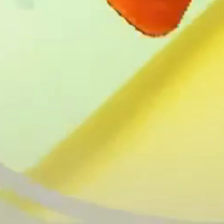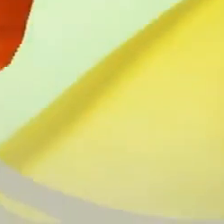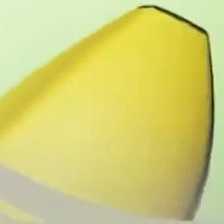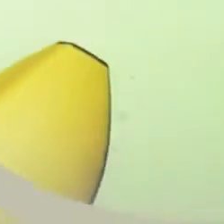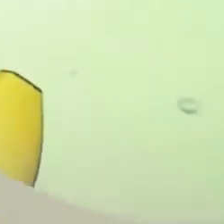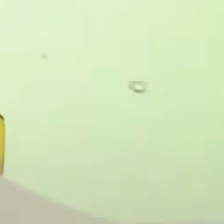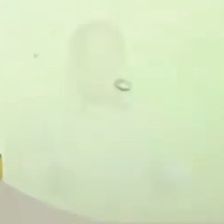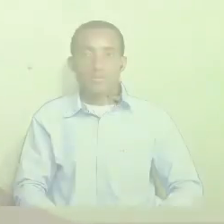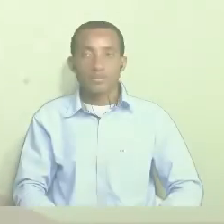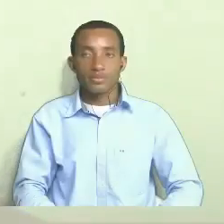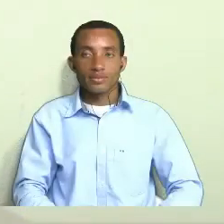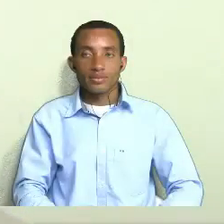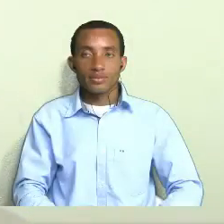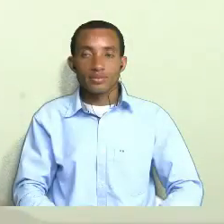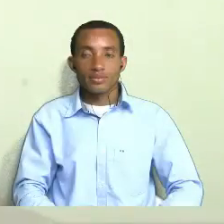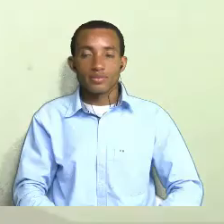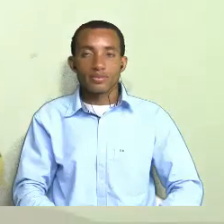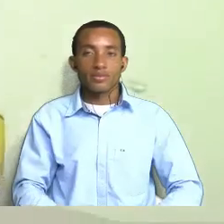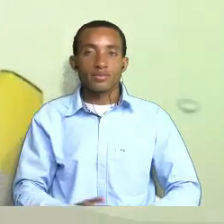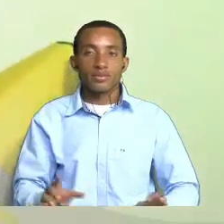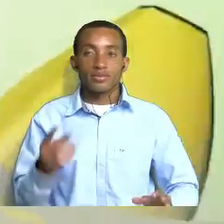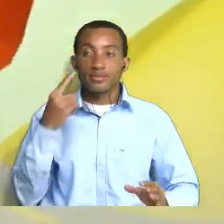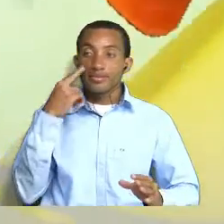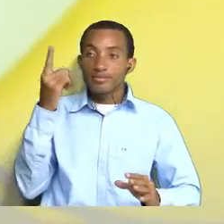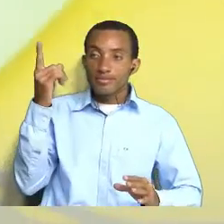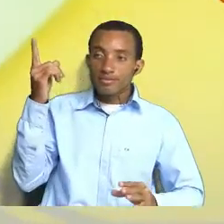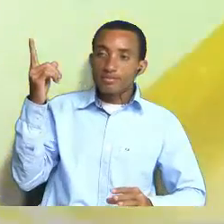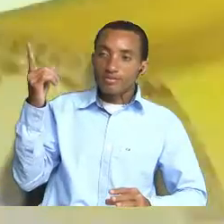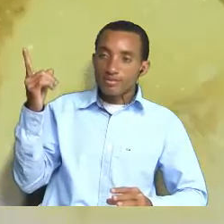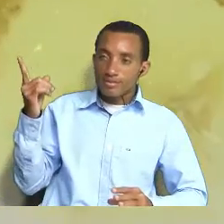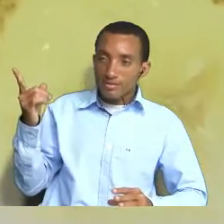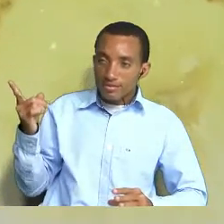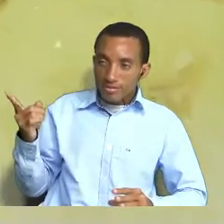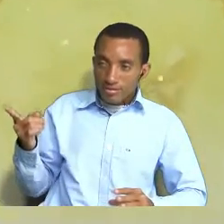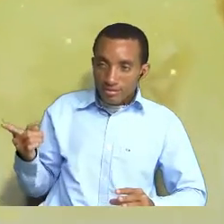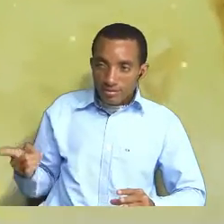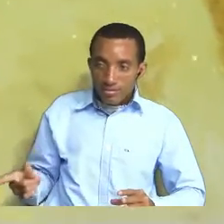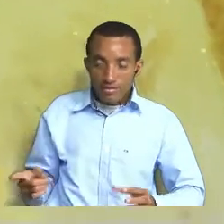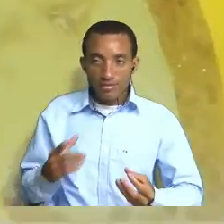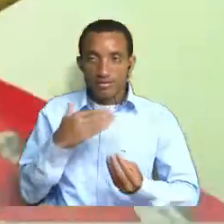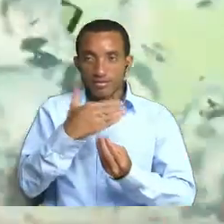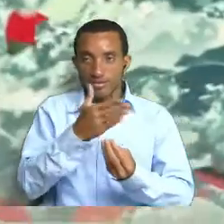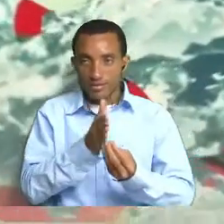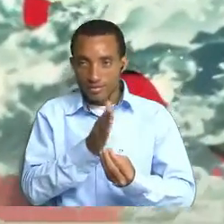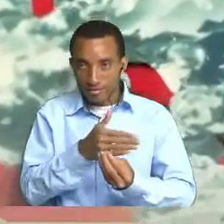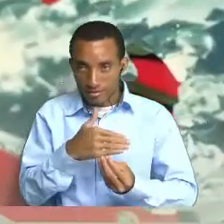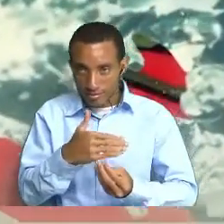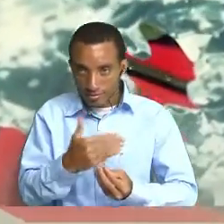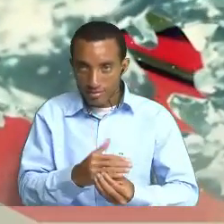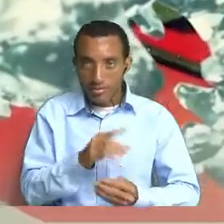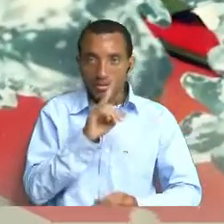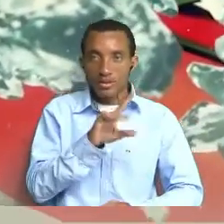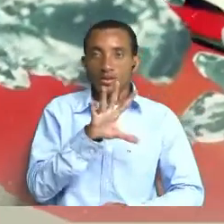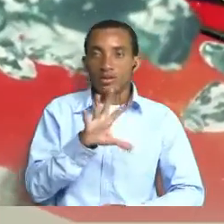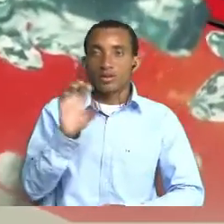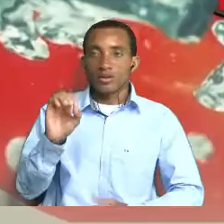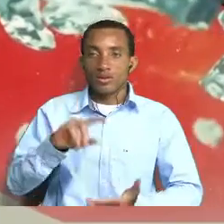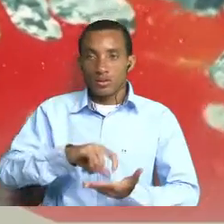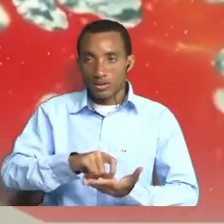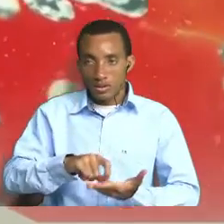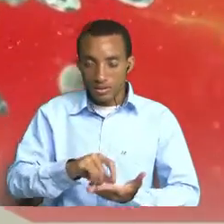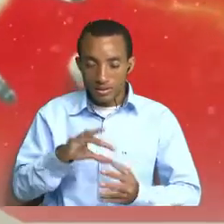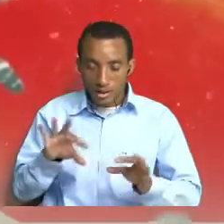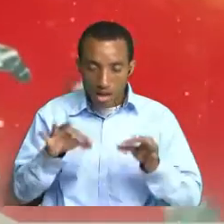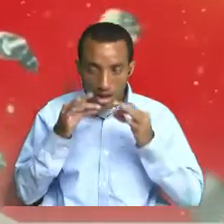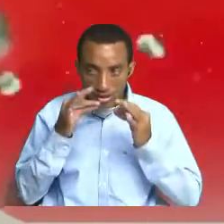ingredientes 2 tomates maduros 150 gramos de queso mozzarella 2 tajadas de